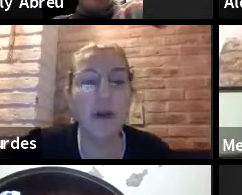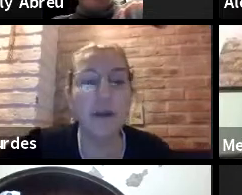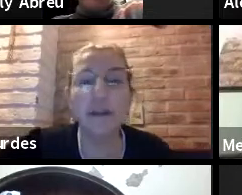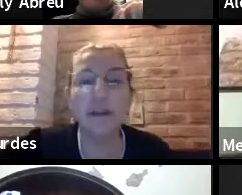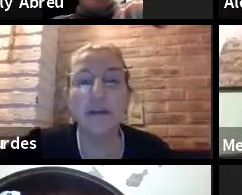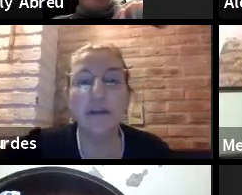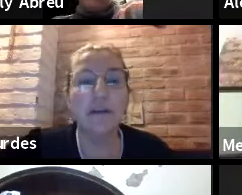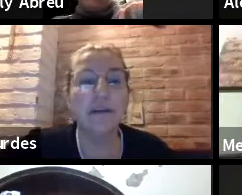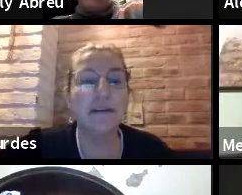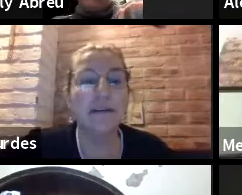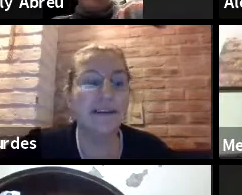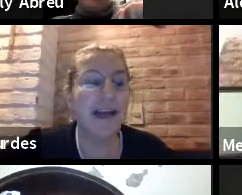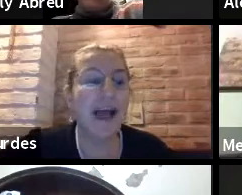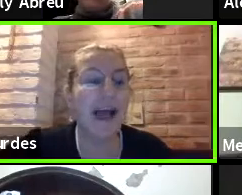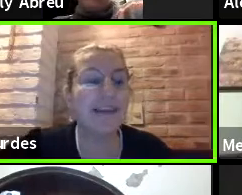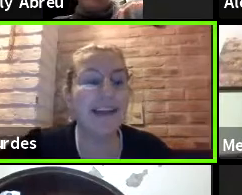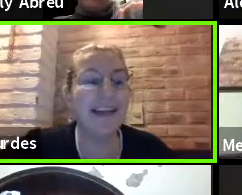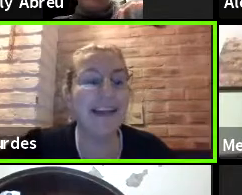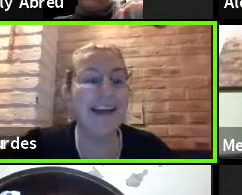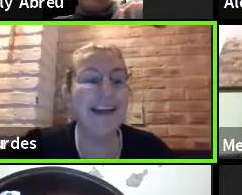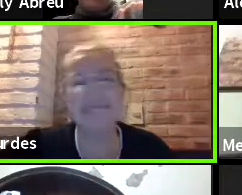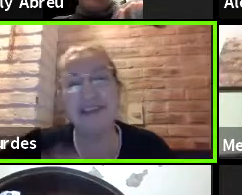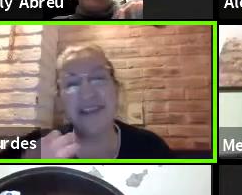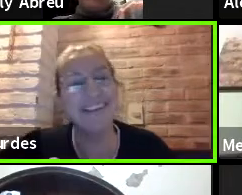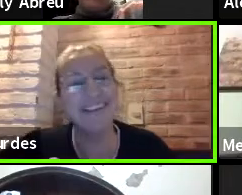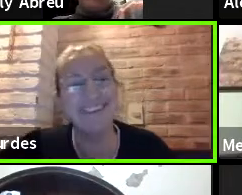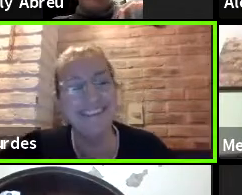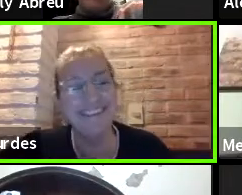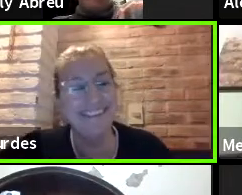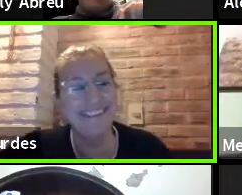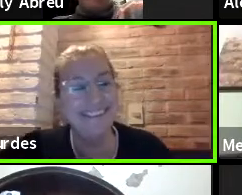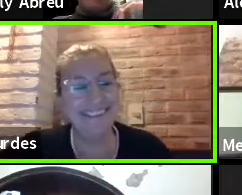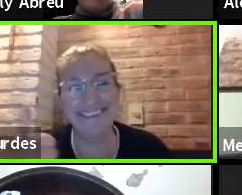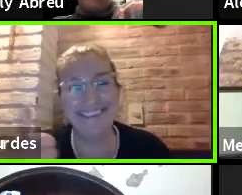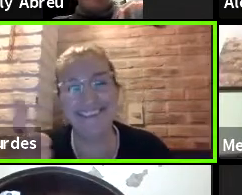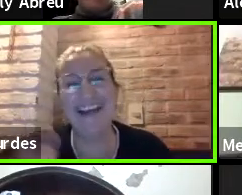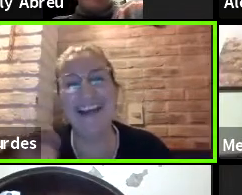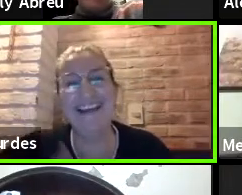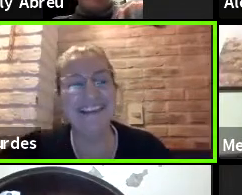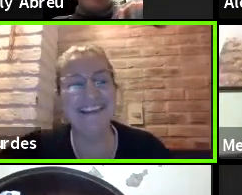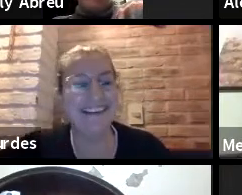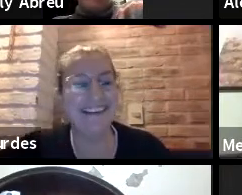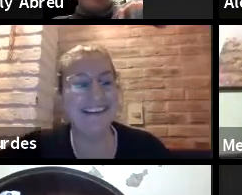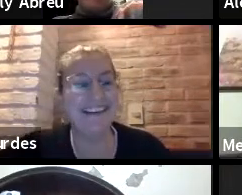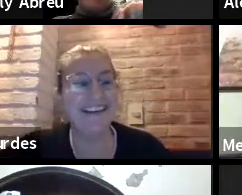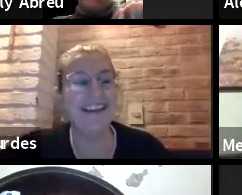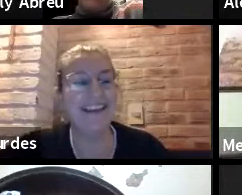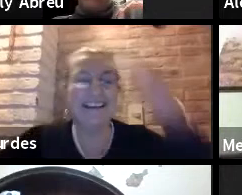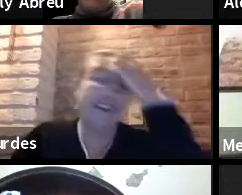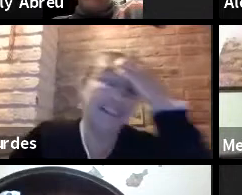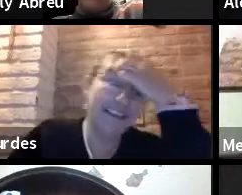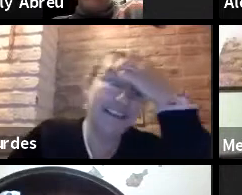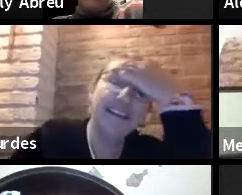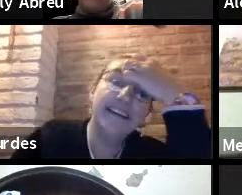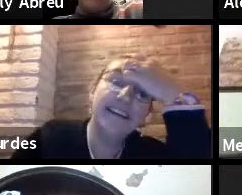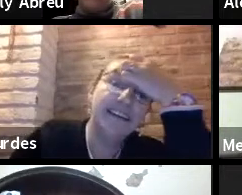Es otra Lourdes. Otra Lourdes. Es otra Lourdes. A ver.